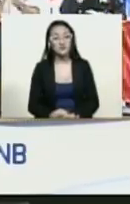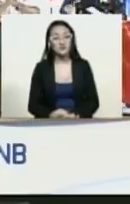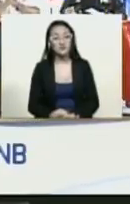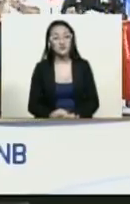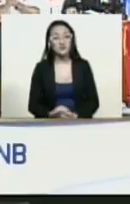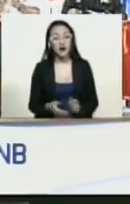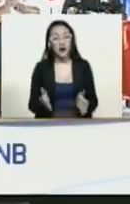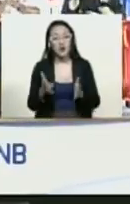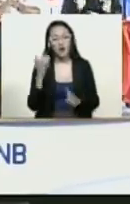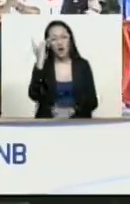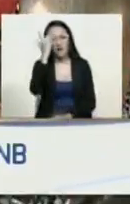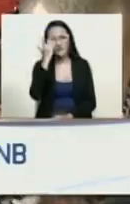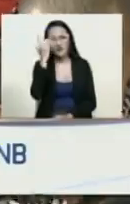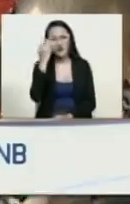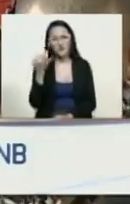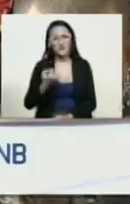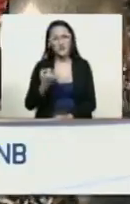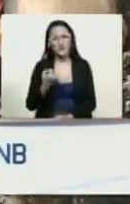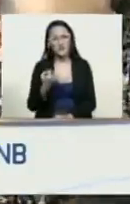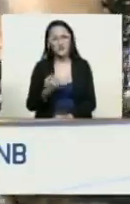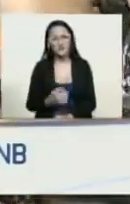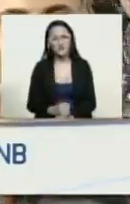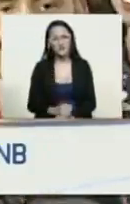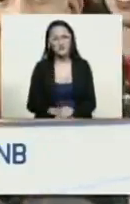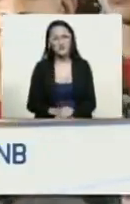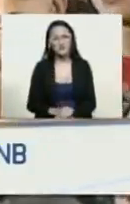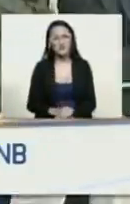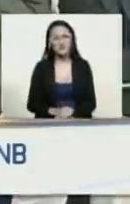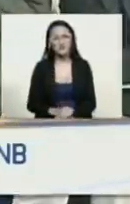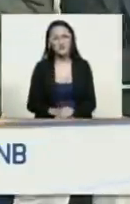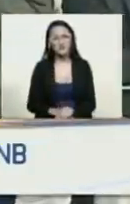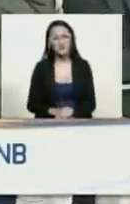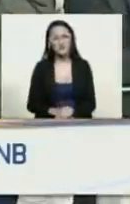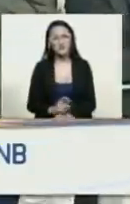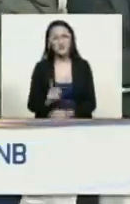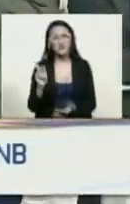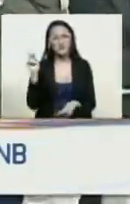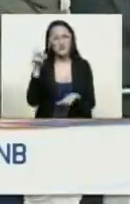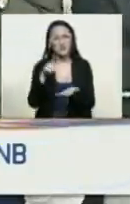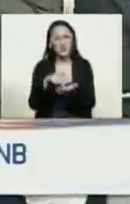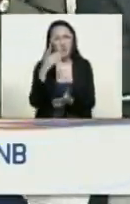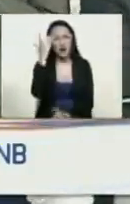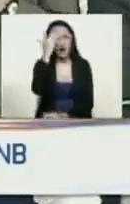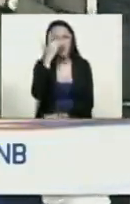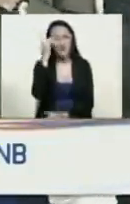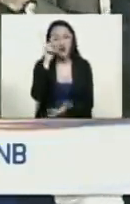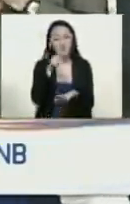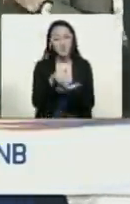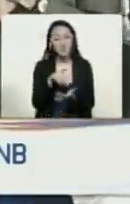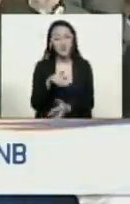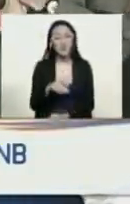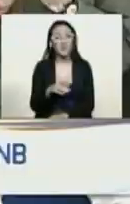Ganó África realmente. Los migrantes africanos que han llegado a Francia.